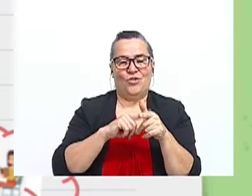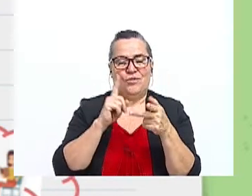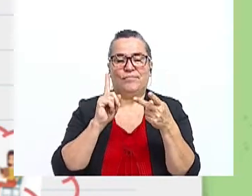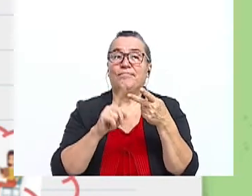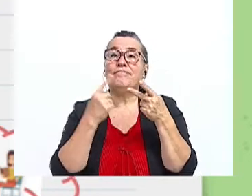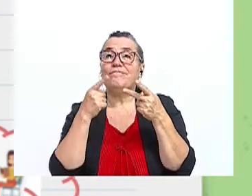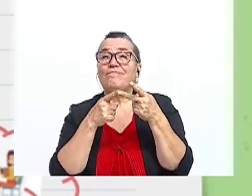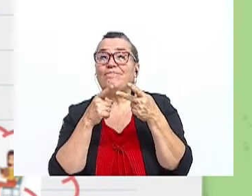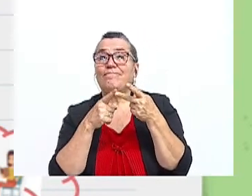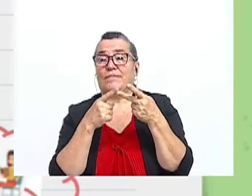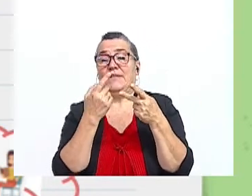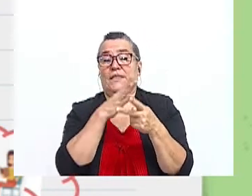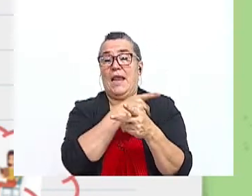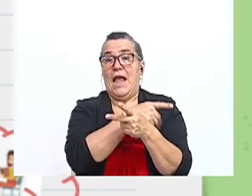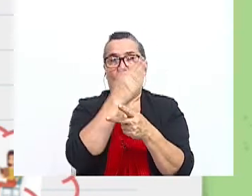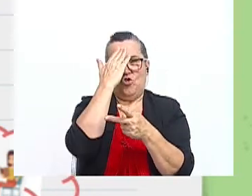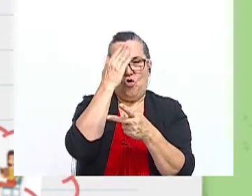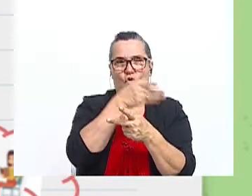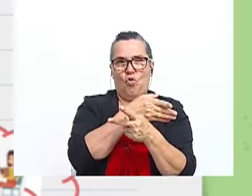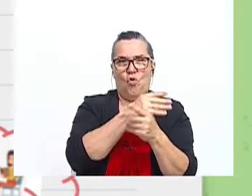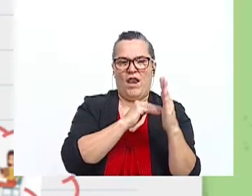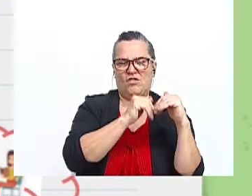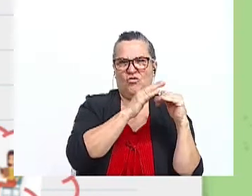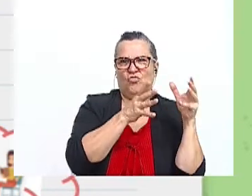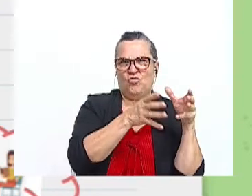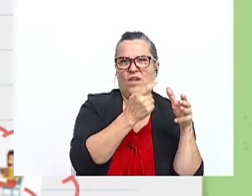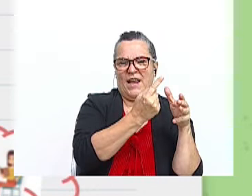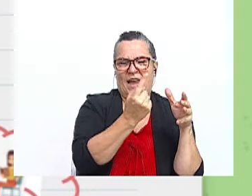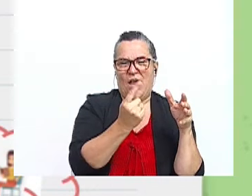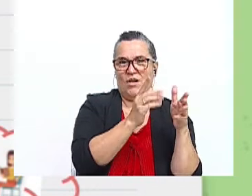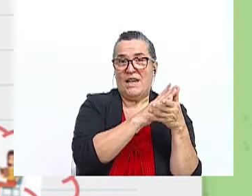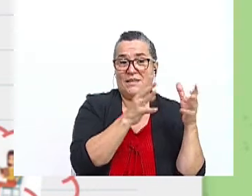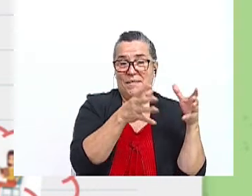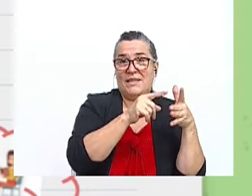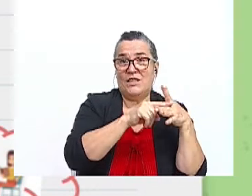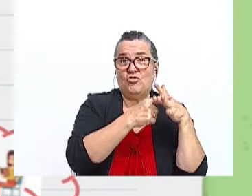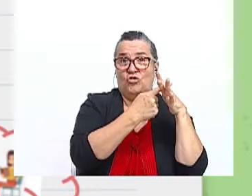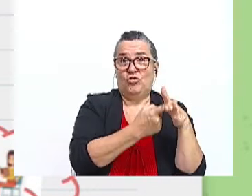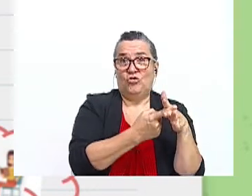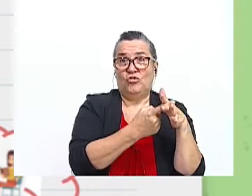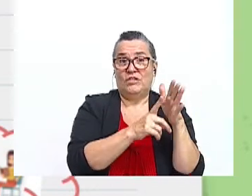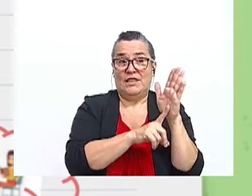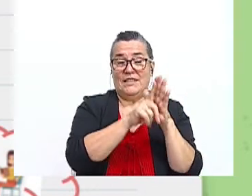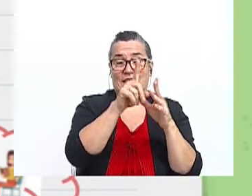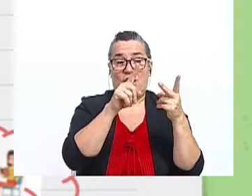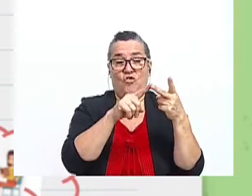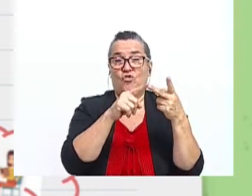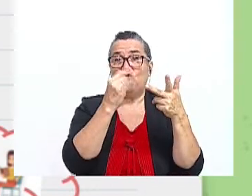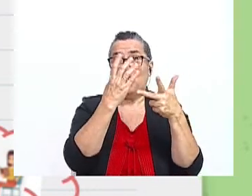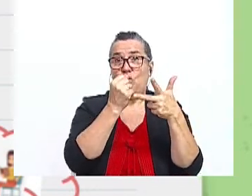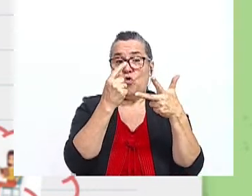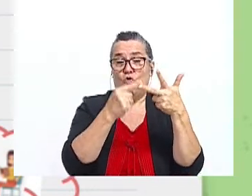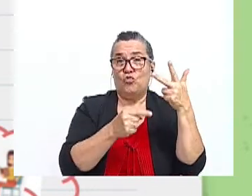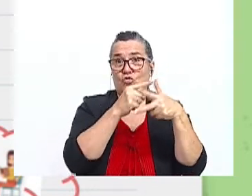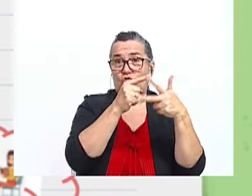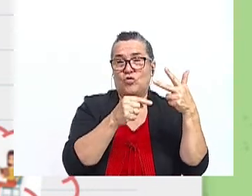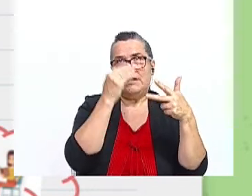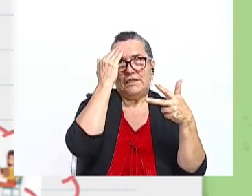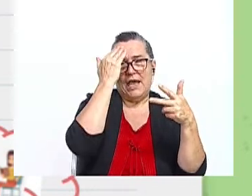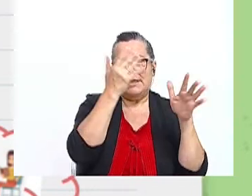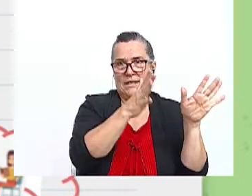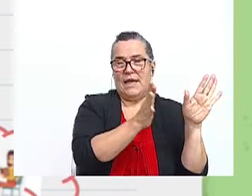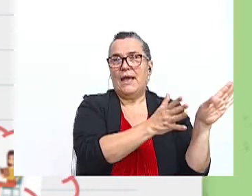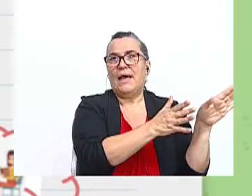Luego de saber qué va en cada una de las partes de introducción, desarrollo y conclusión, voy